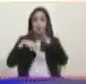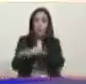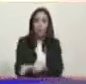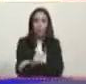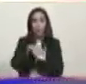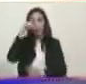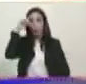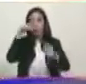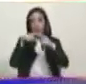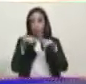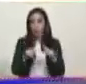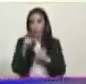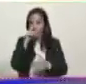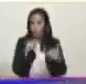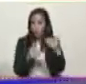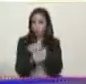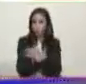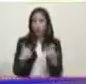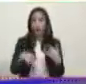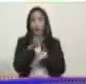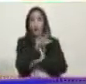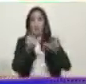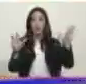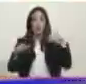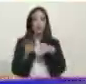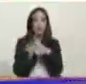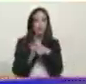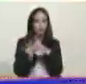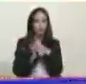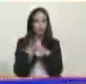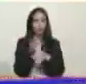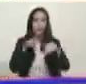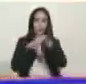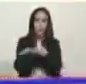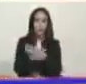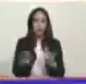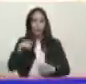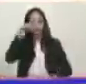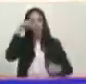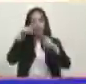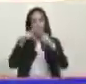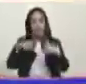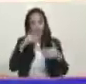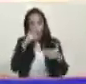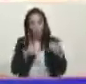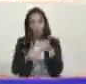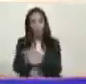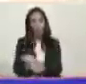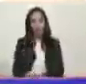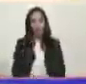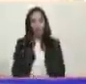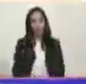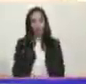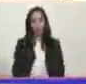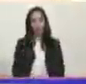que este mismo año nosotros debemos tener los 48 trenes operativos porque esa es la garantía para el buen desarrollo de nuestro